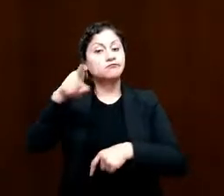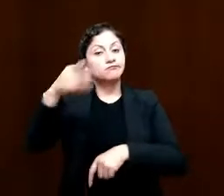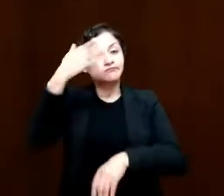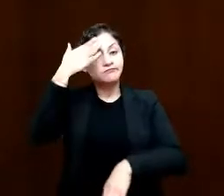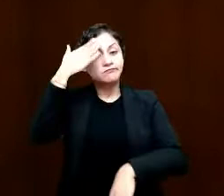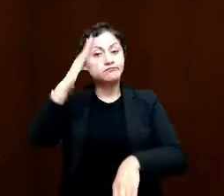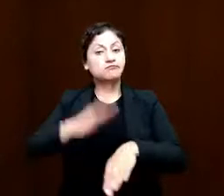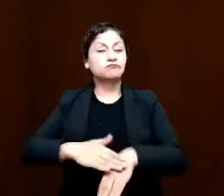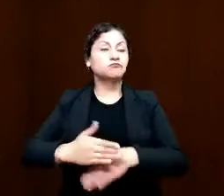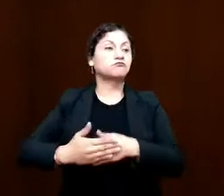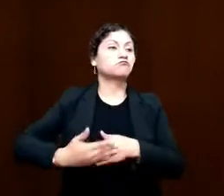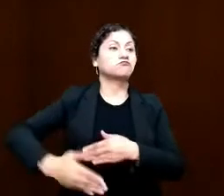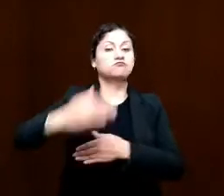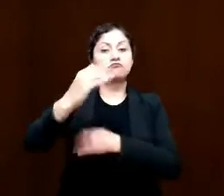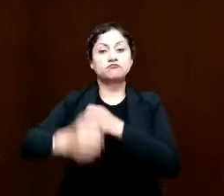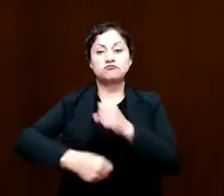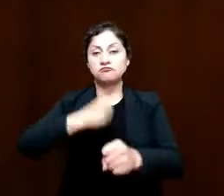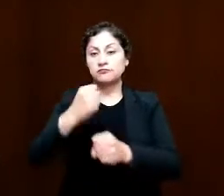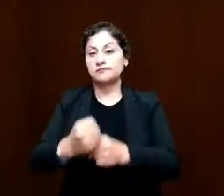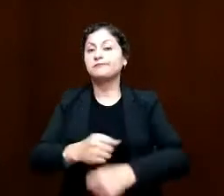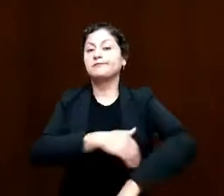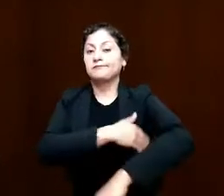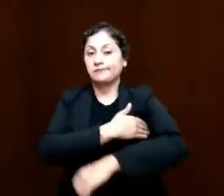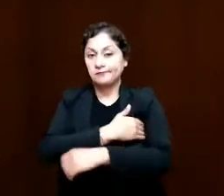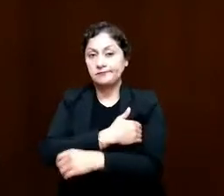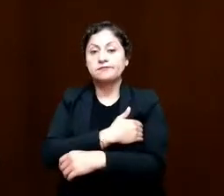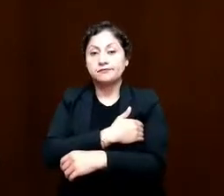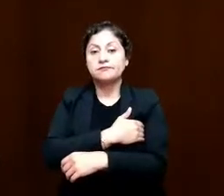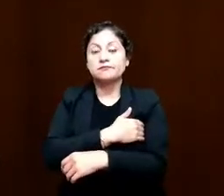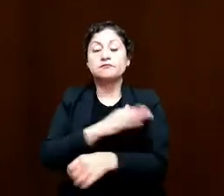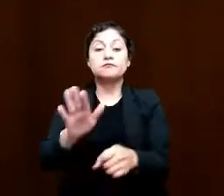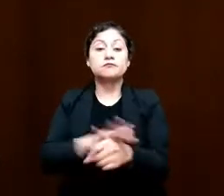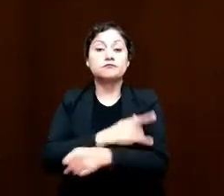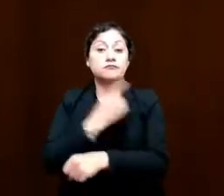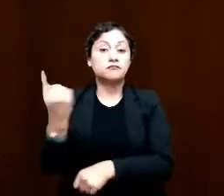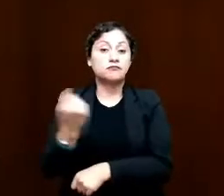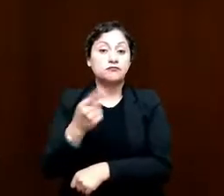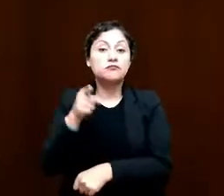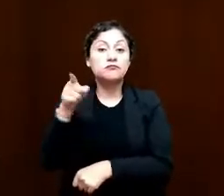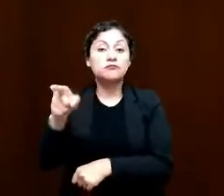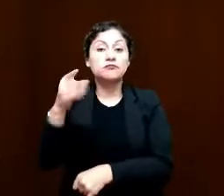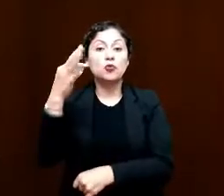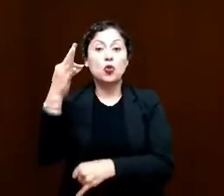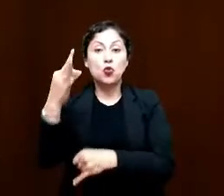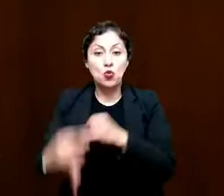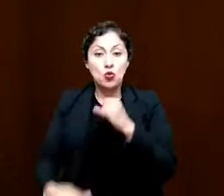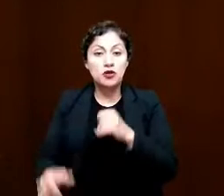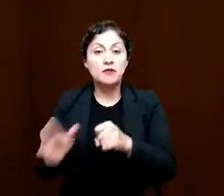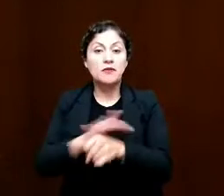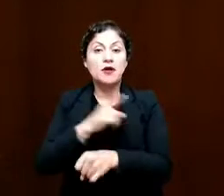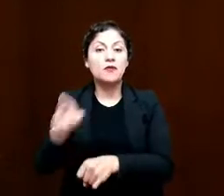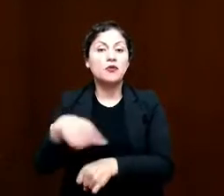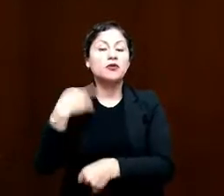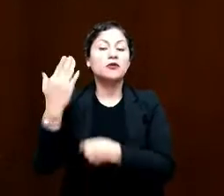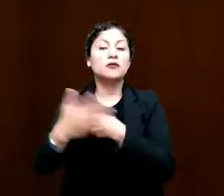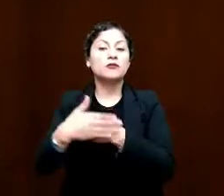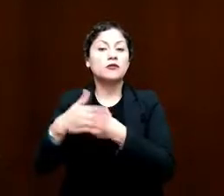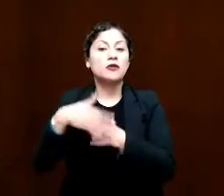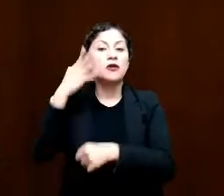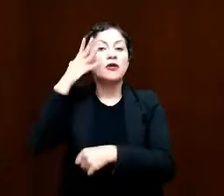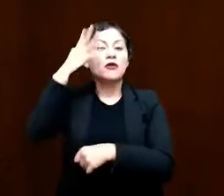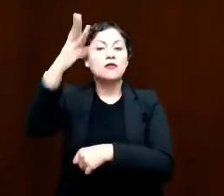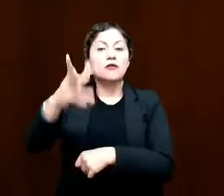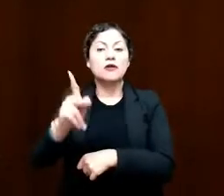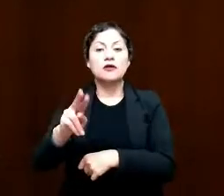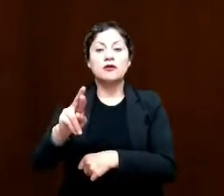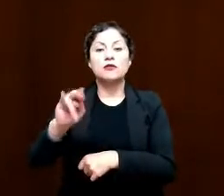muchos años y es que será la última antes que sepan que el pri perdió el estado de México el